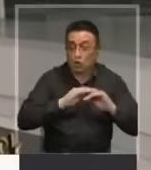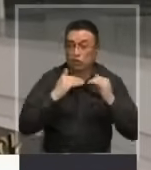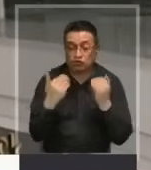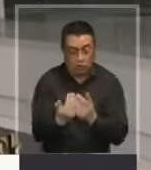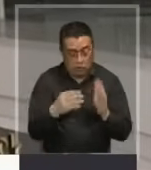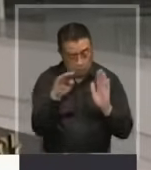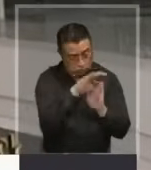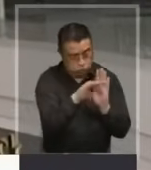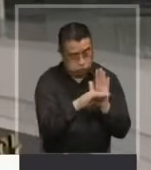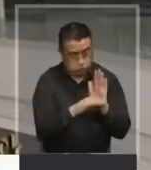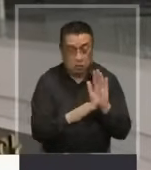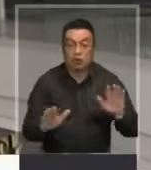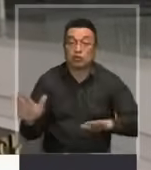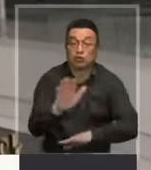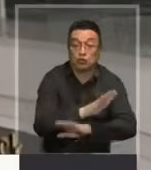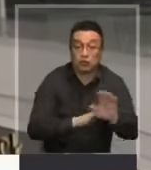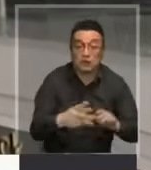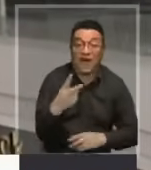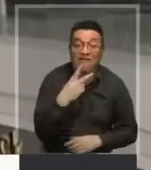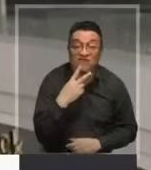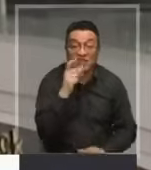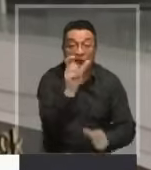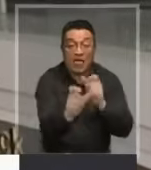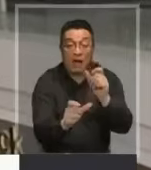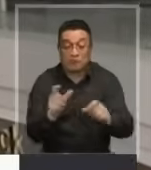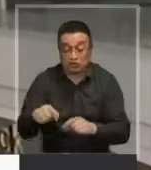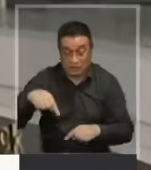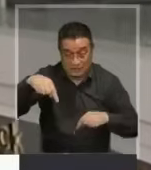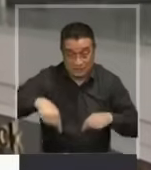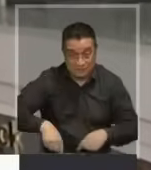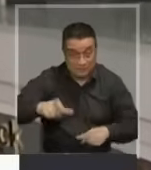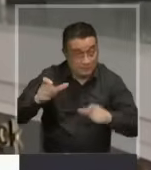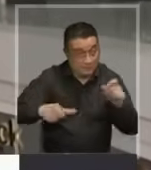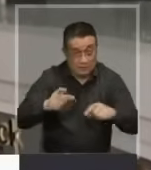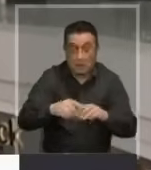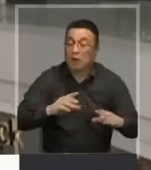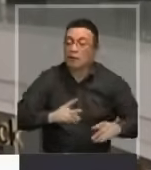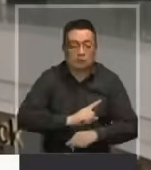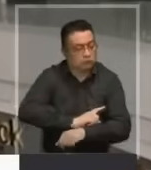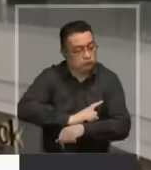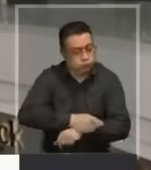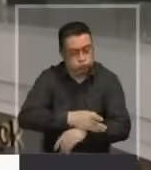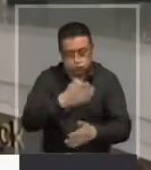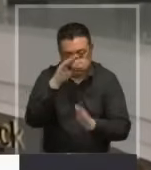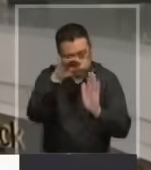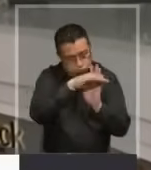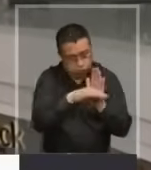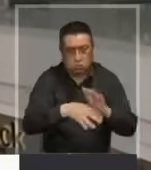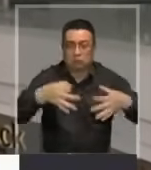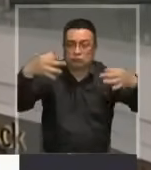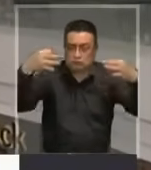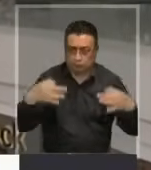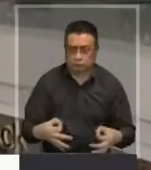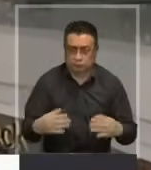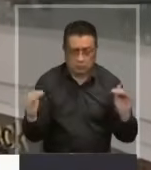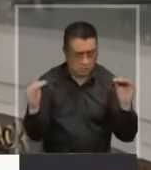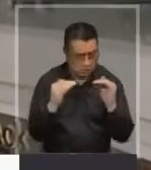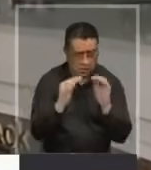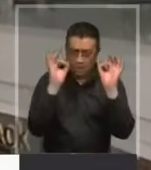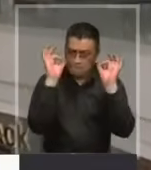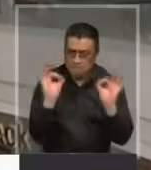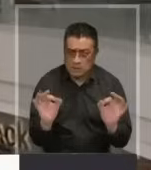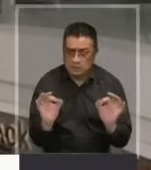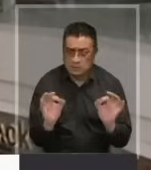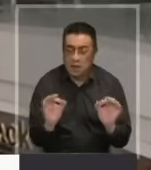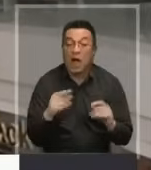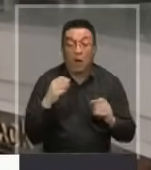orientados a resguardar la vida de las personas que están en nuestros centros urbanos se activaron de manera adecuada y eficiente,